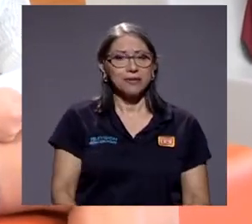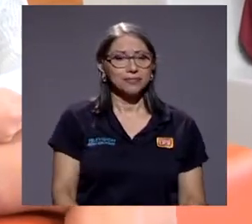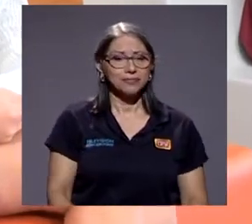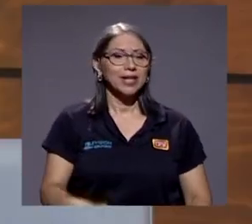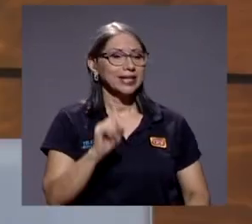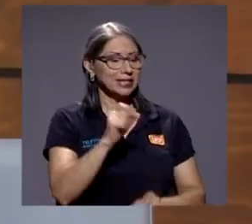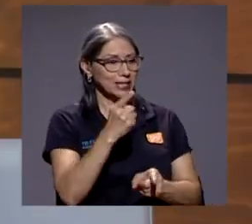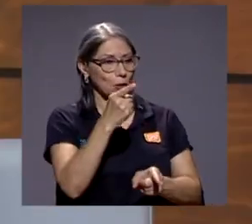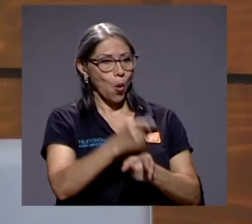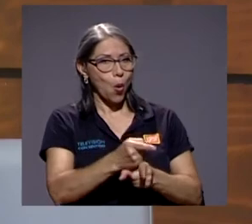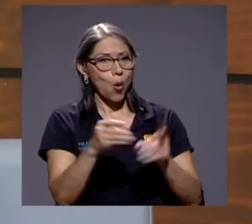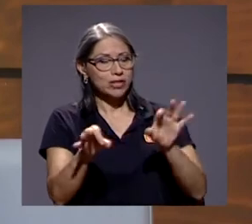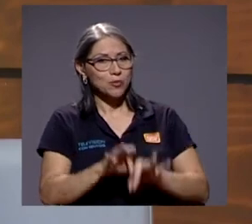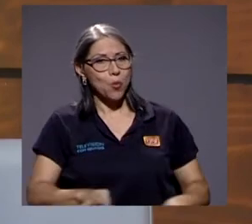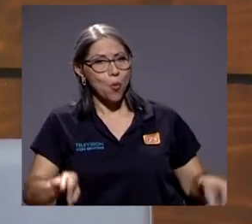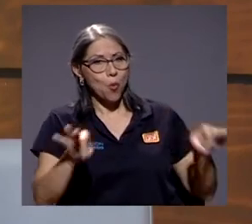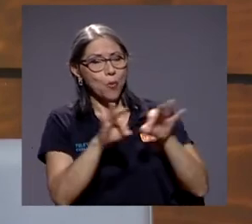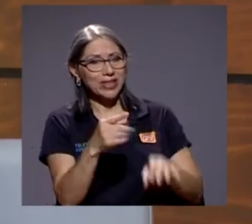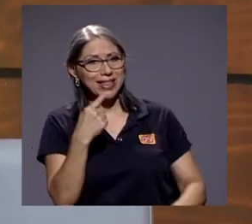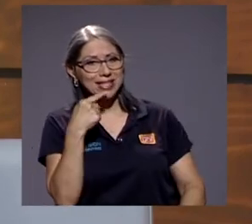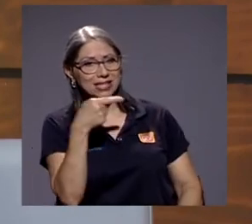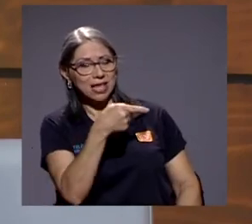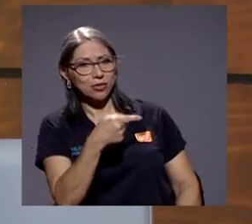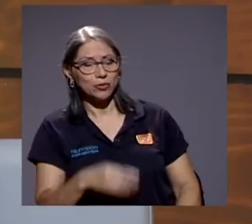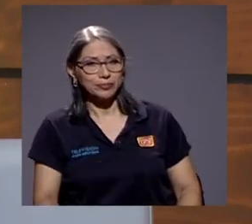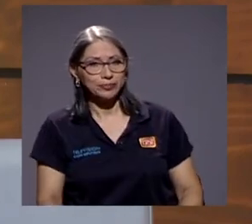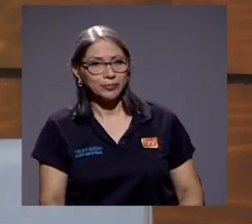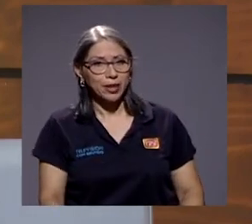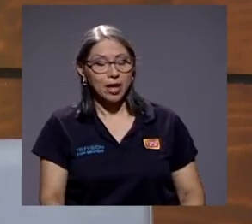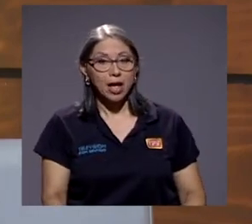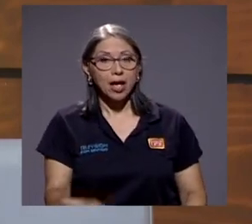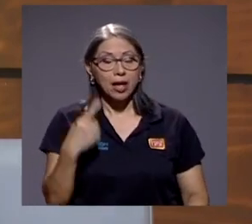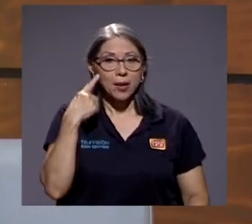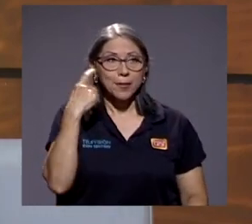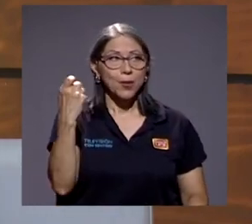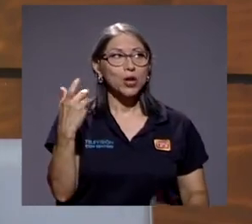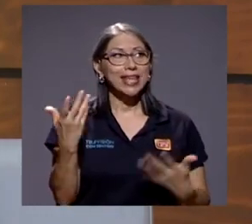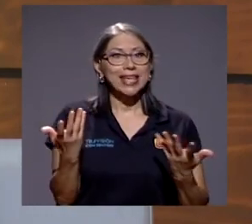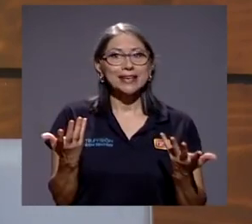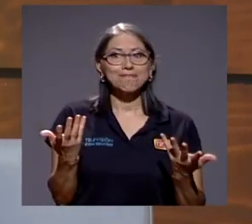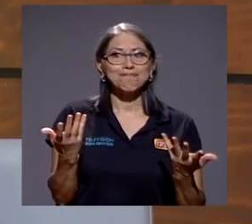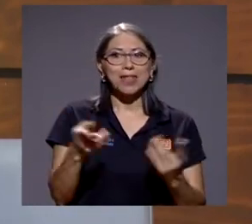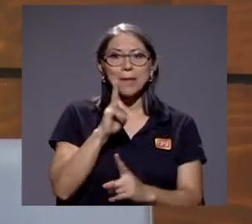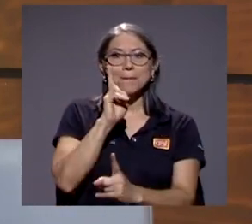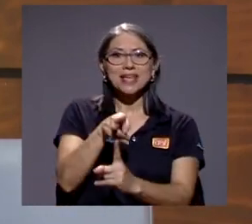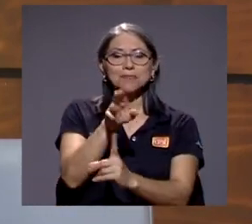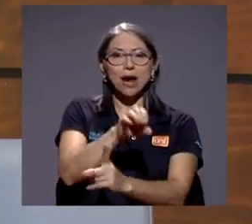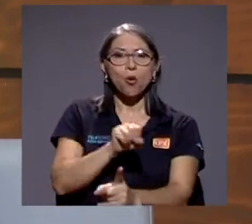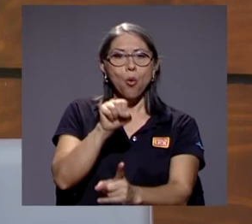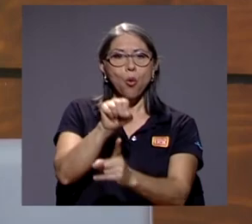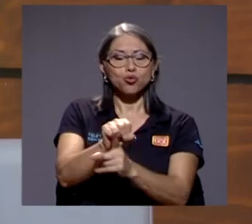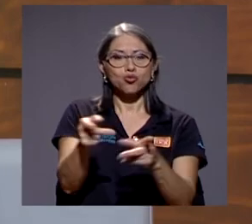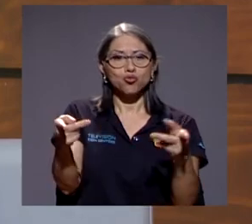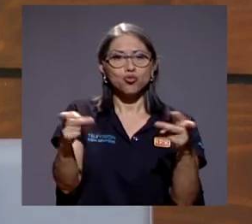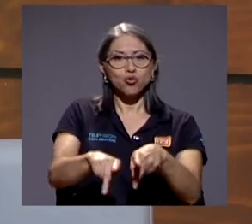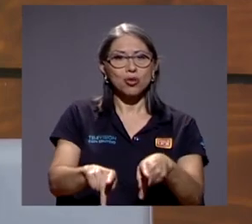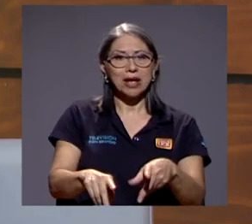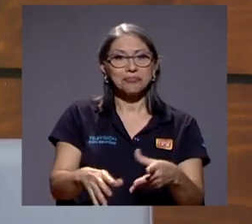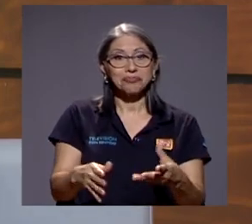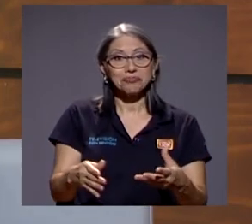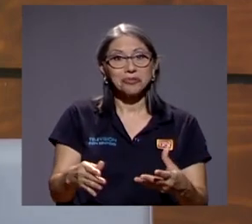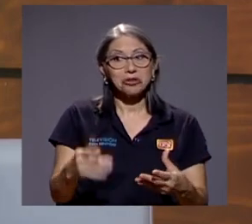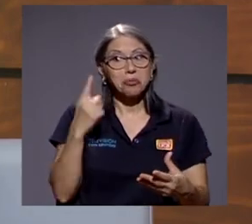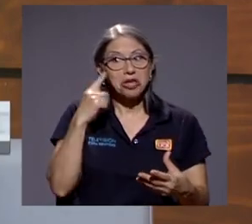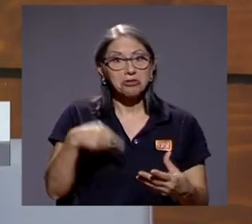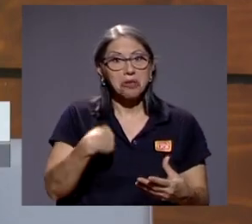es muy importante eso que estamos diciendo porque la misma coyuntura y bueno supongo que en algún momento vamos